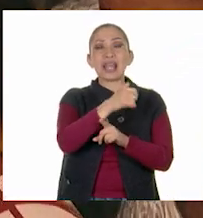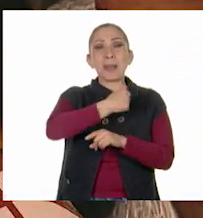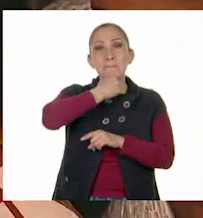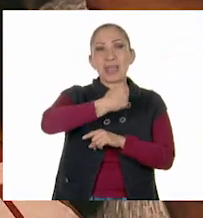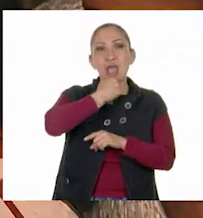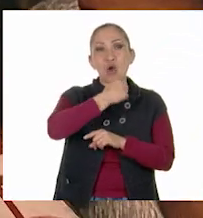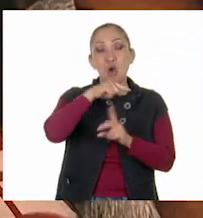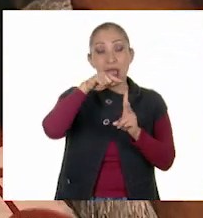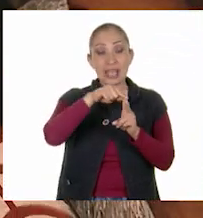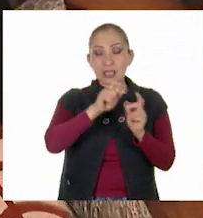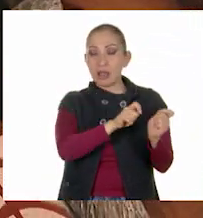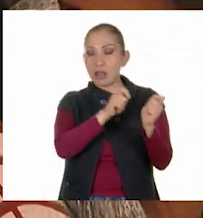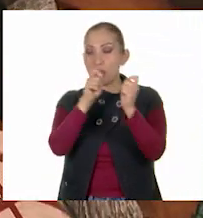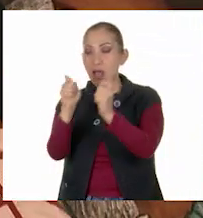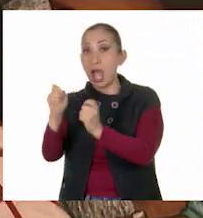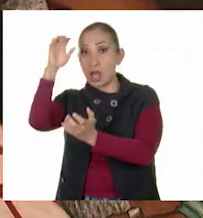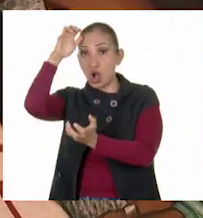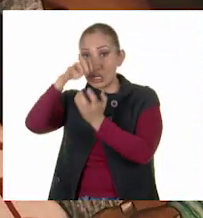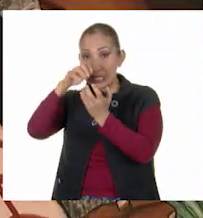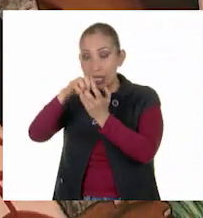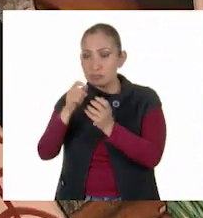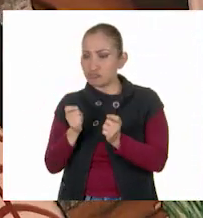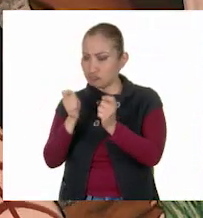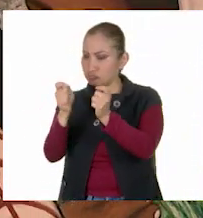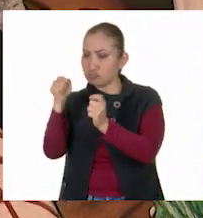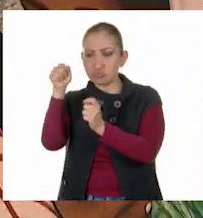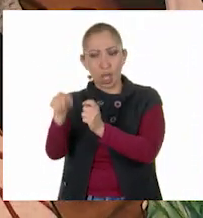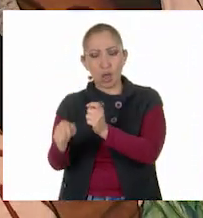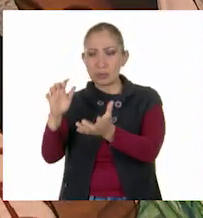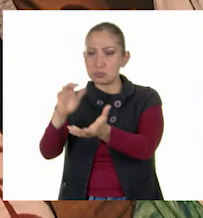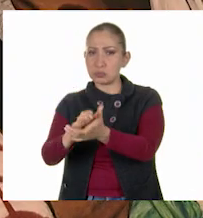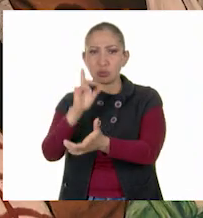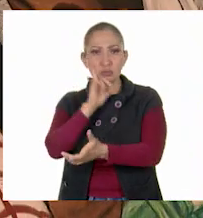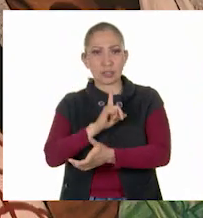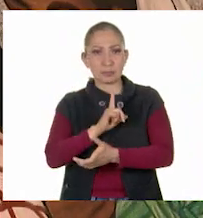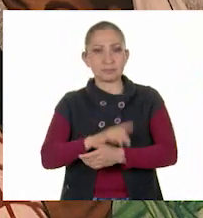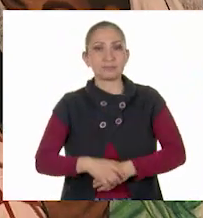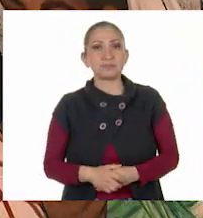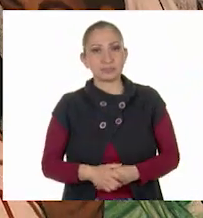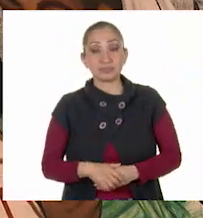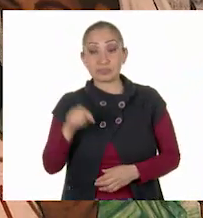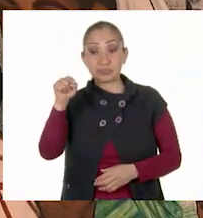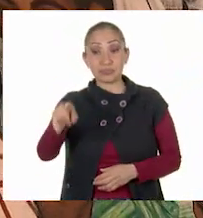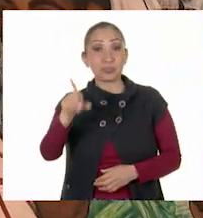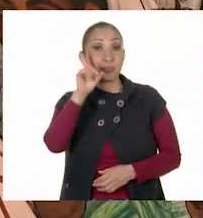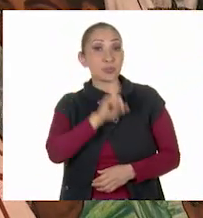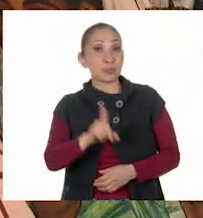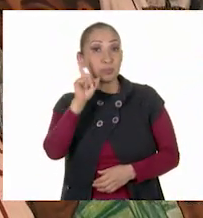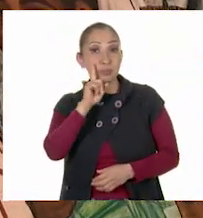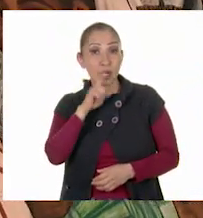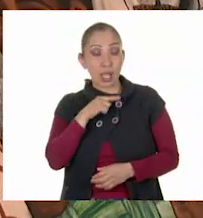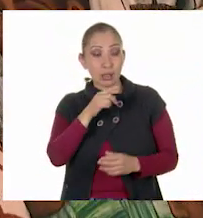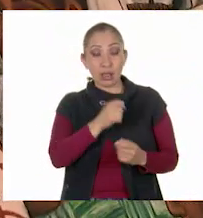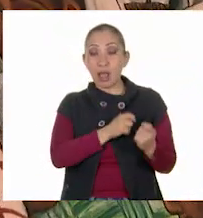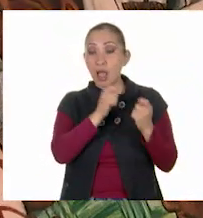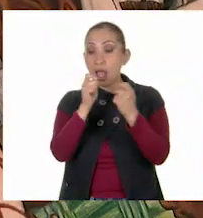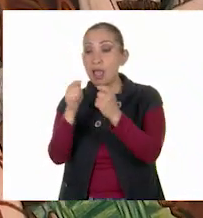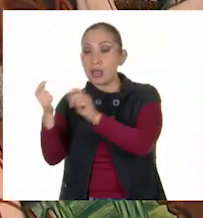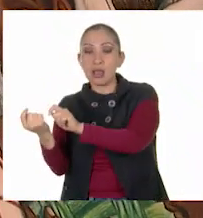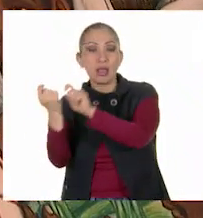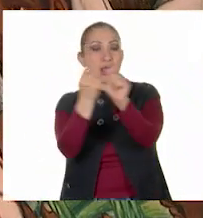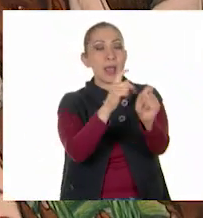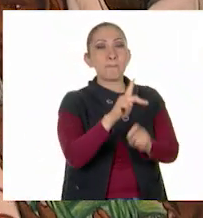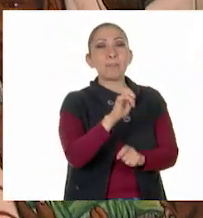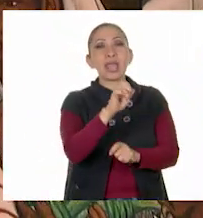que es entregada a Hernán Cortés como esposa. y ella se la entrega a su vez al Pedro